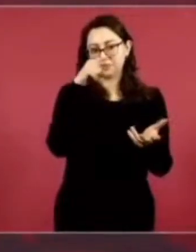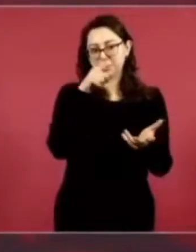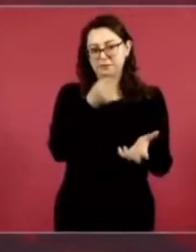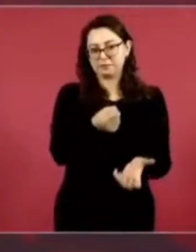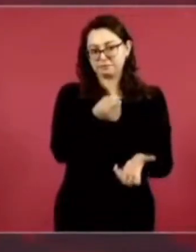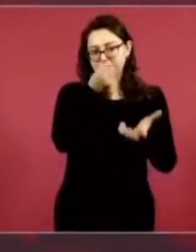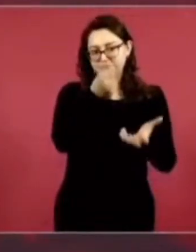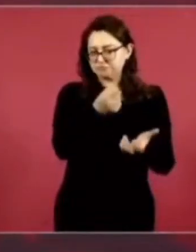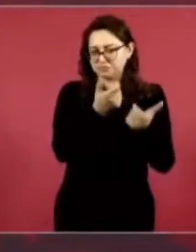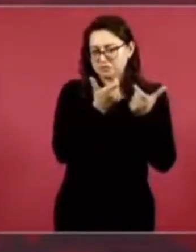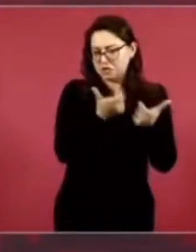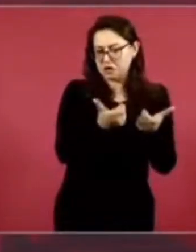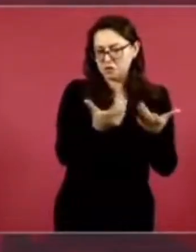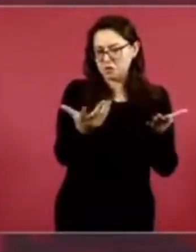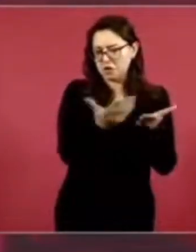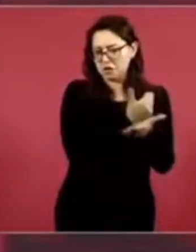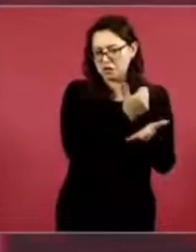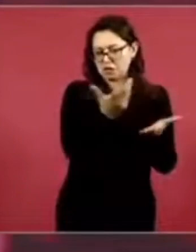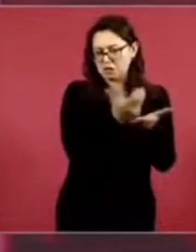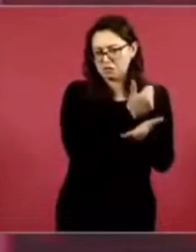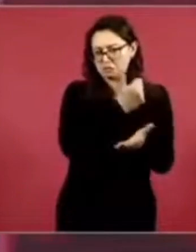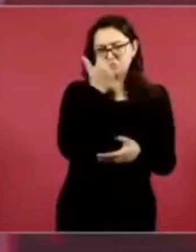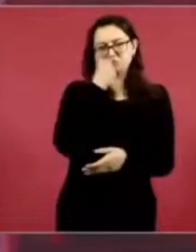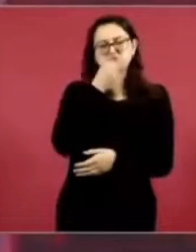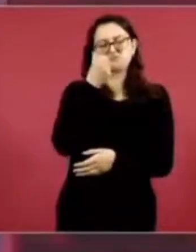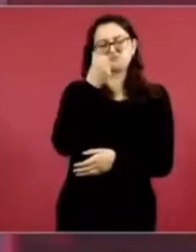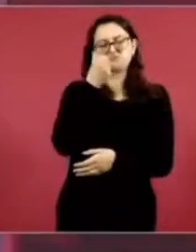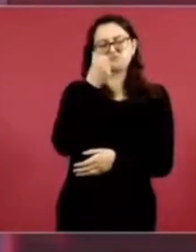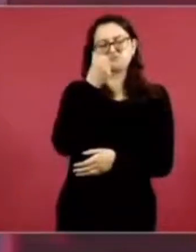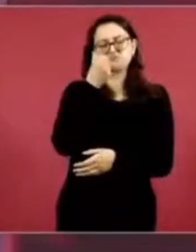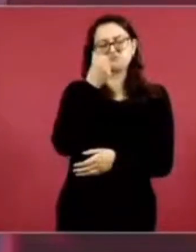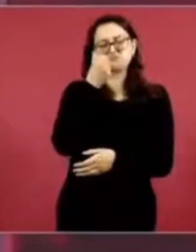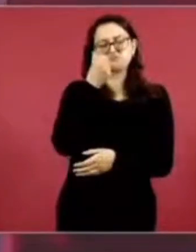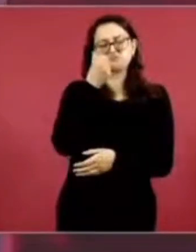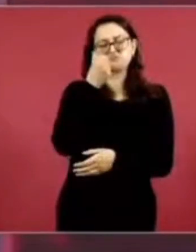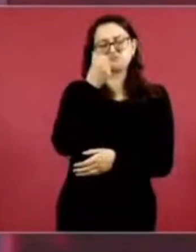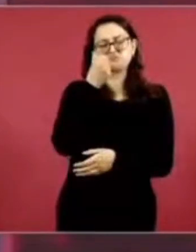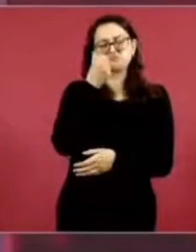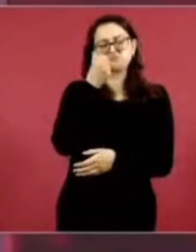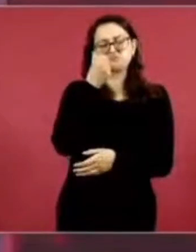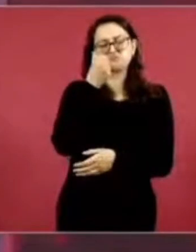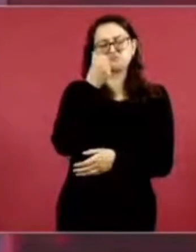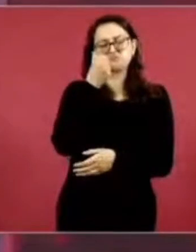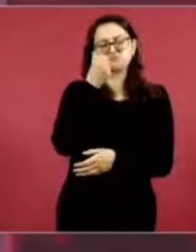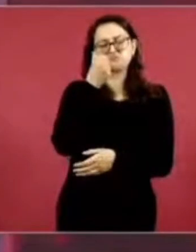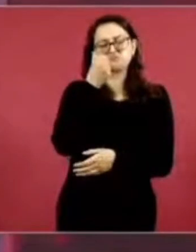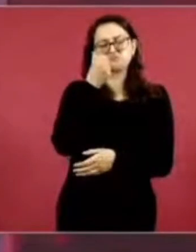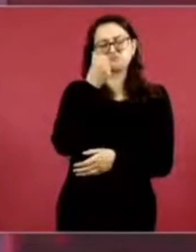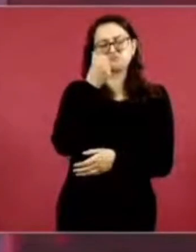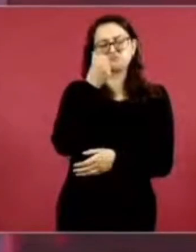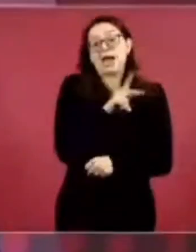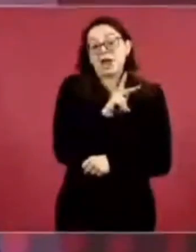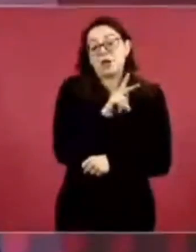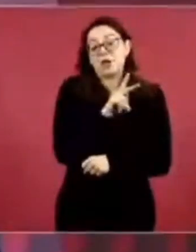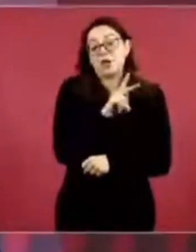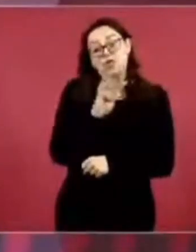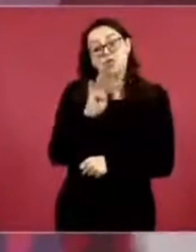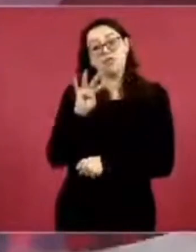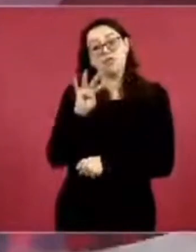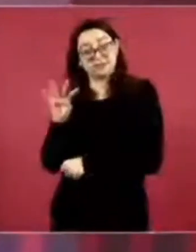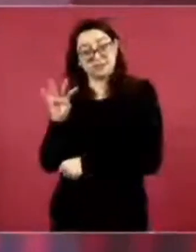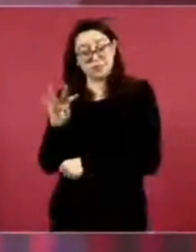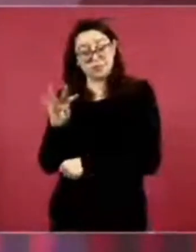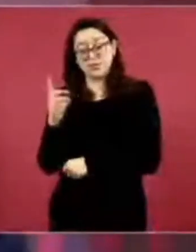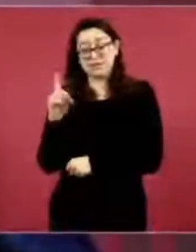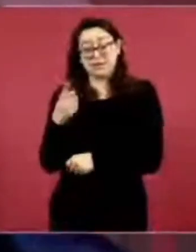como siempre no pero en este caso son